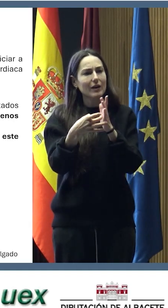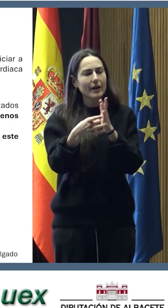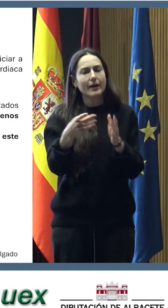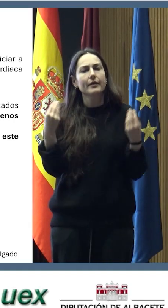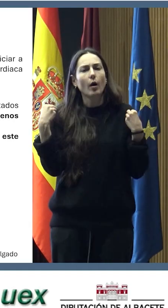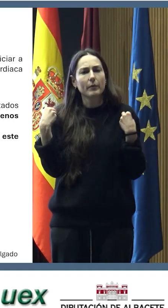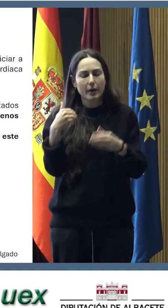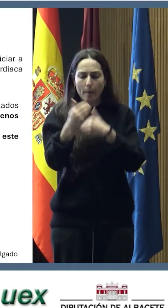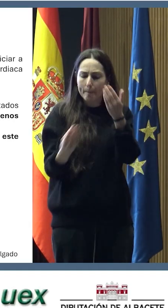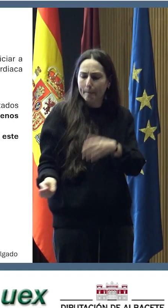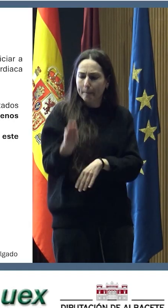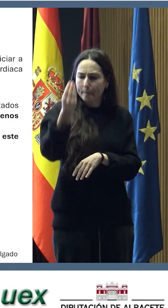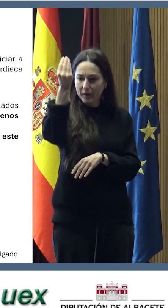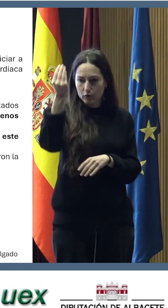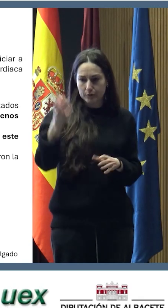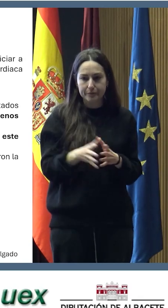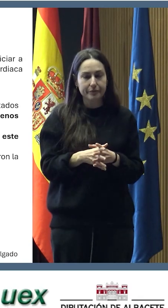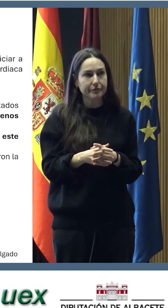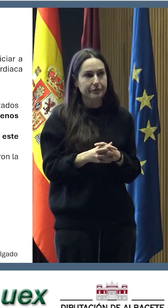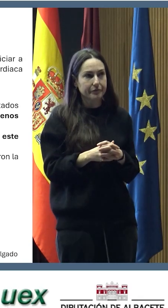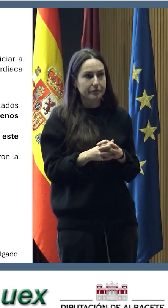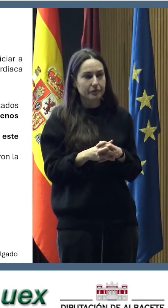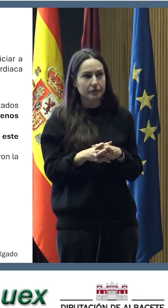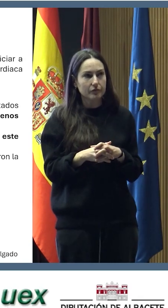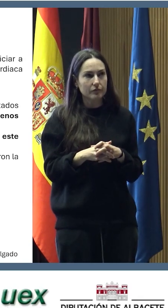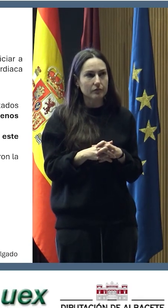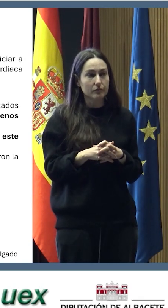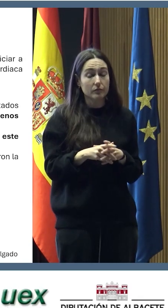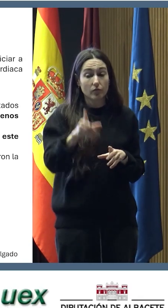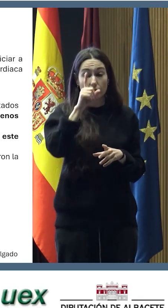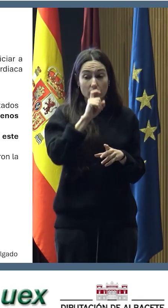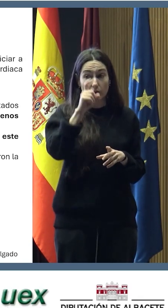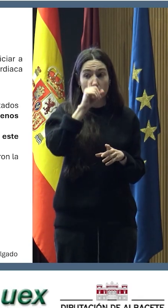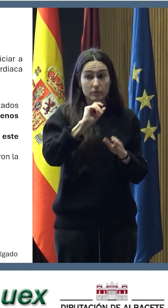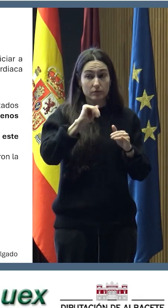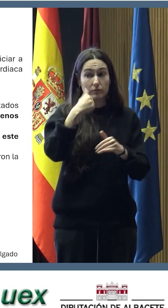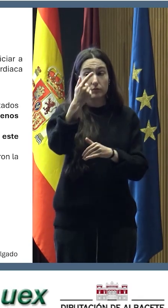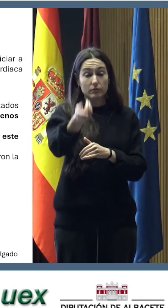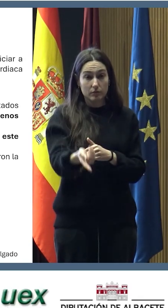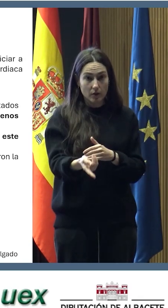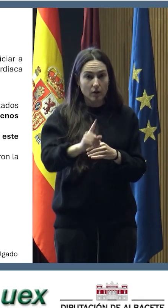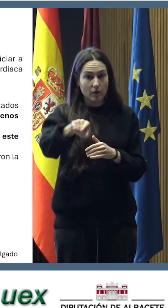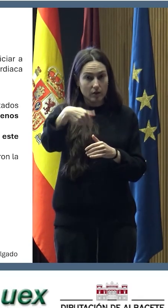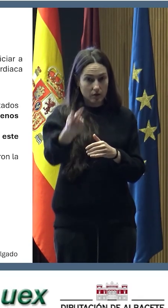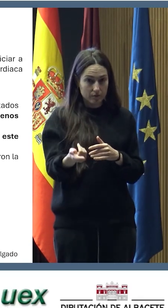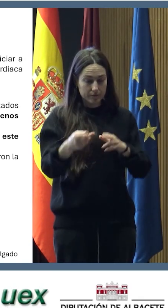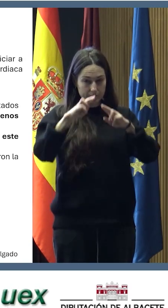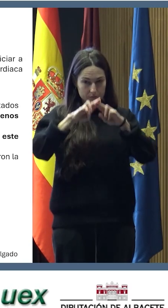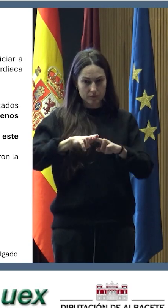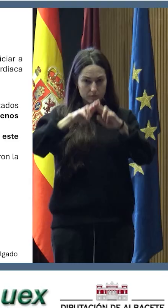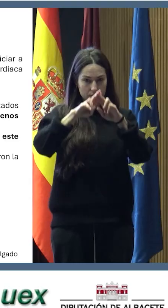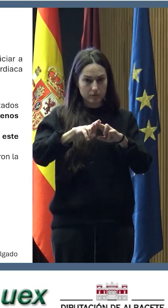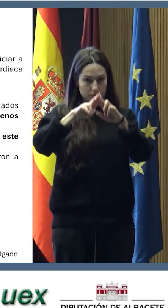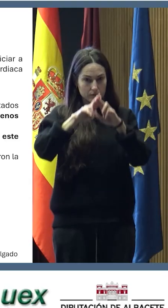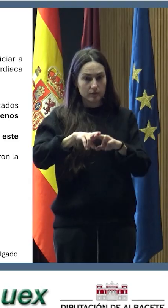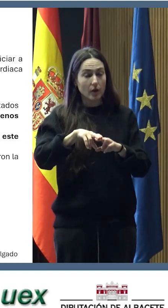no la prolongación de la misma. Pasados unos años, estudiaron qué tal había